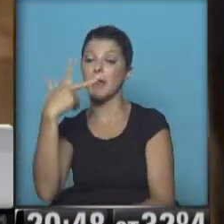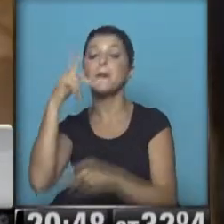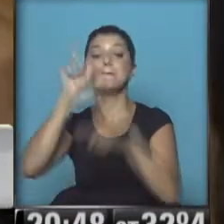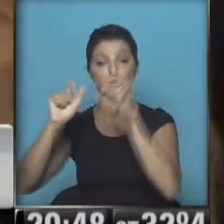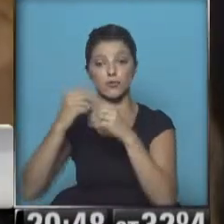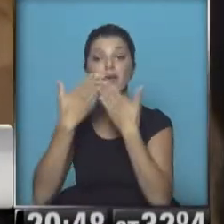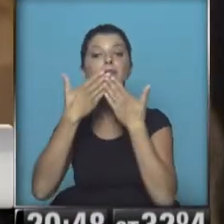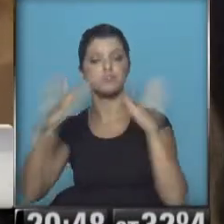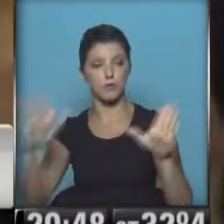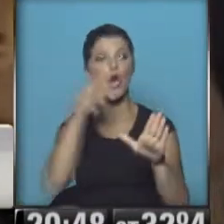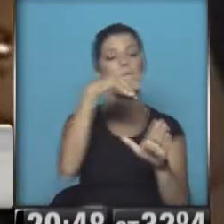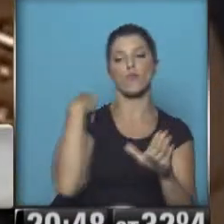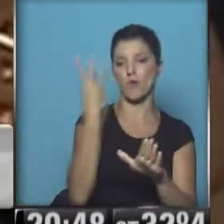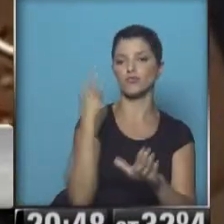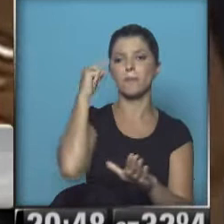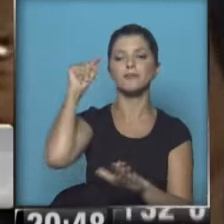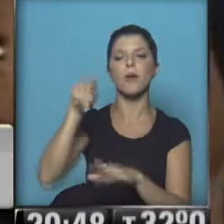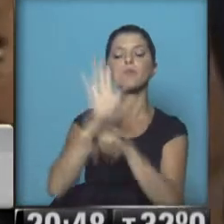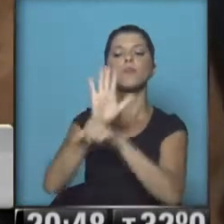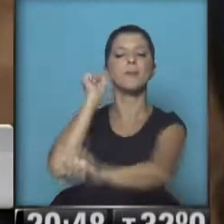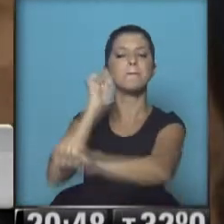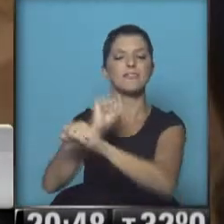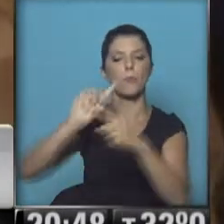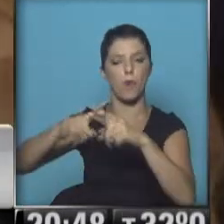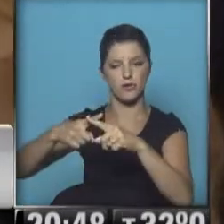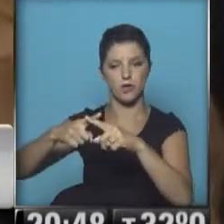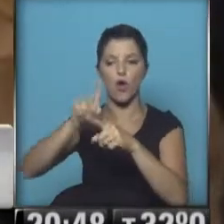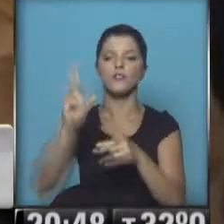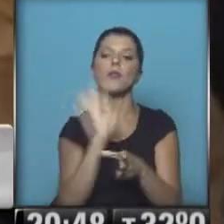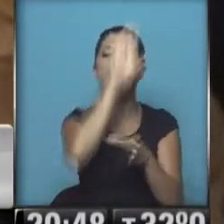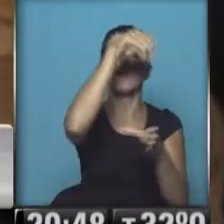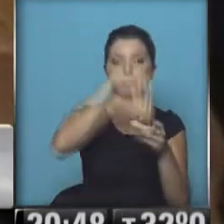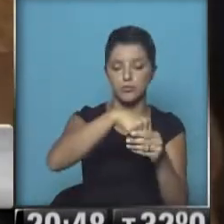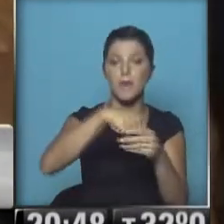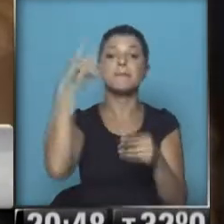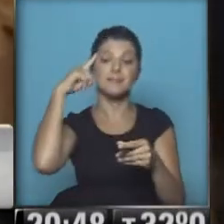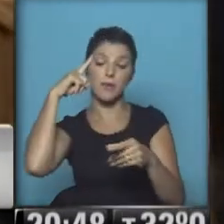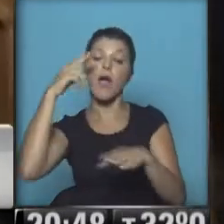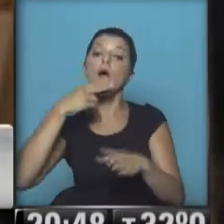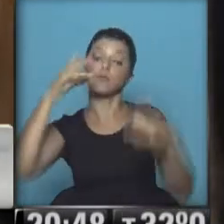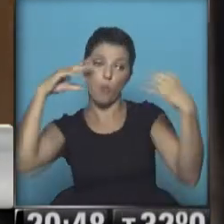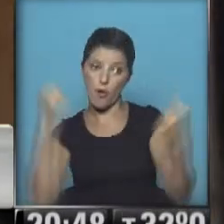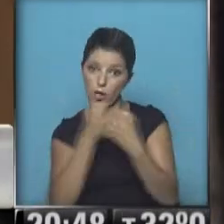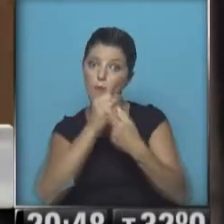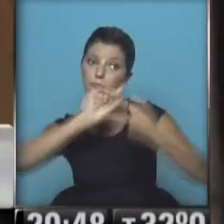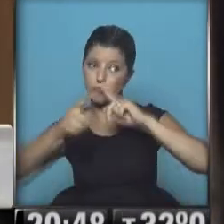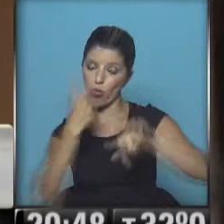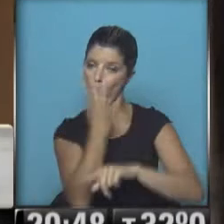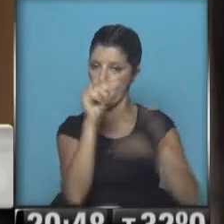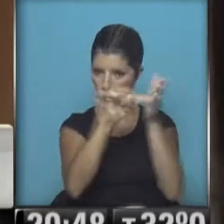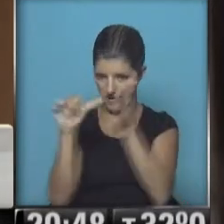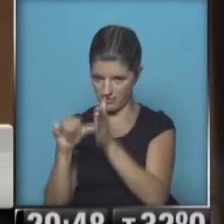Washington consideraba como presos políticos y que formaban parte de las promesas para la normalización de las relaciones entre ambos